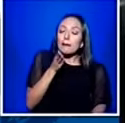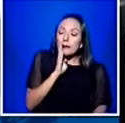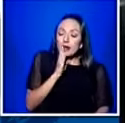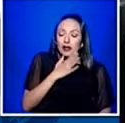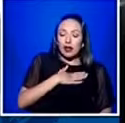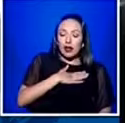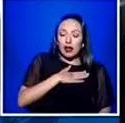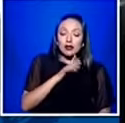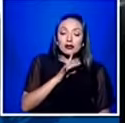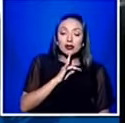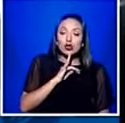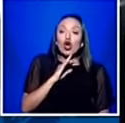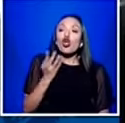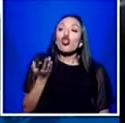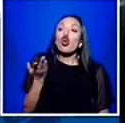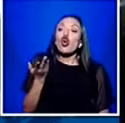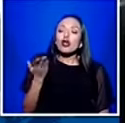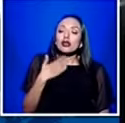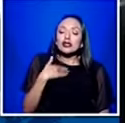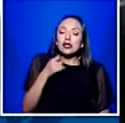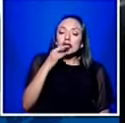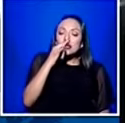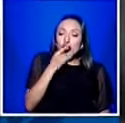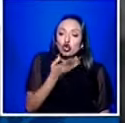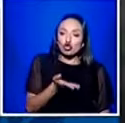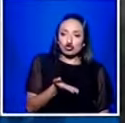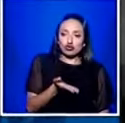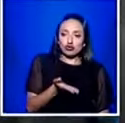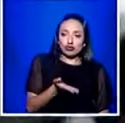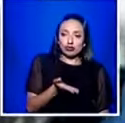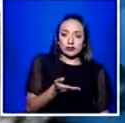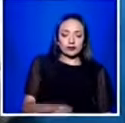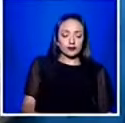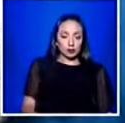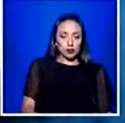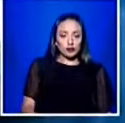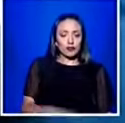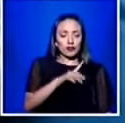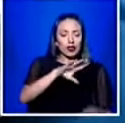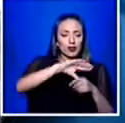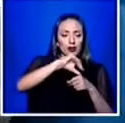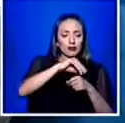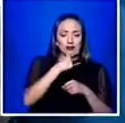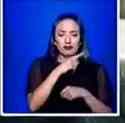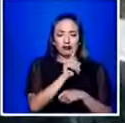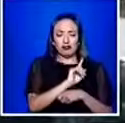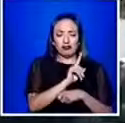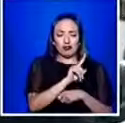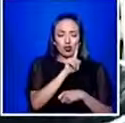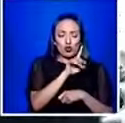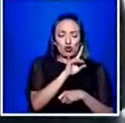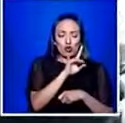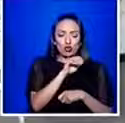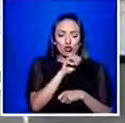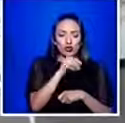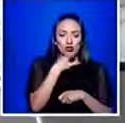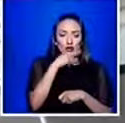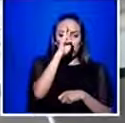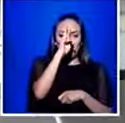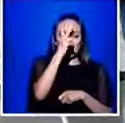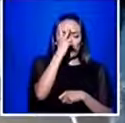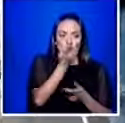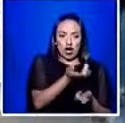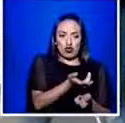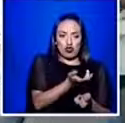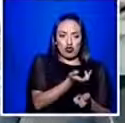digan dónde están nuestros niños migrantes. La Cancillería cuestiona las cifras de 1-800 Migrantes que también publicó The New